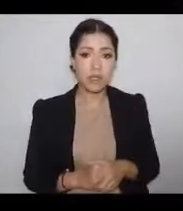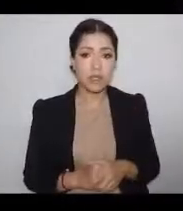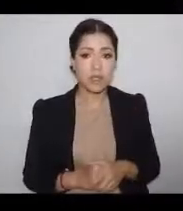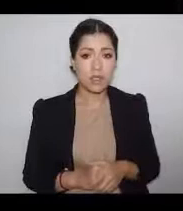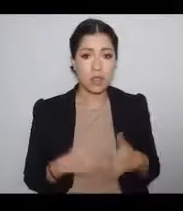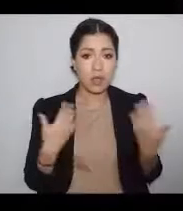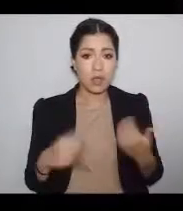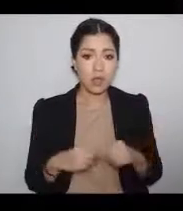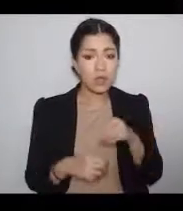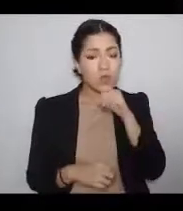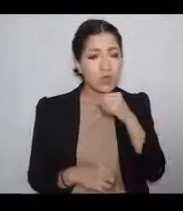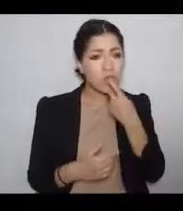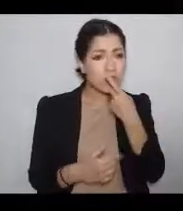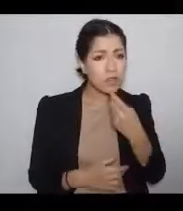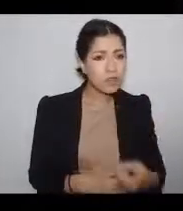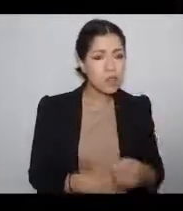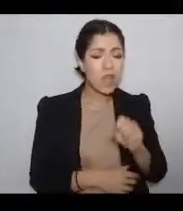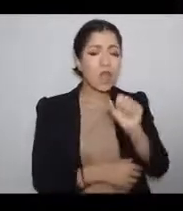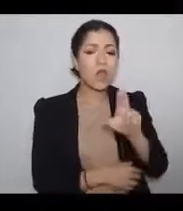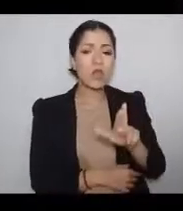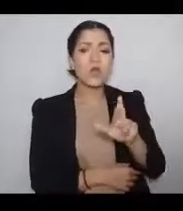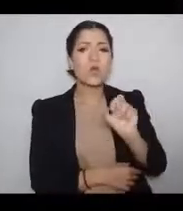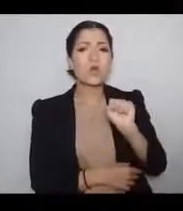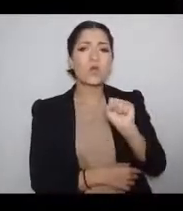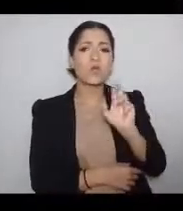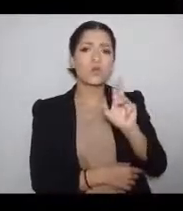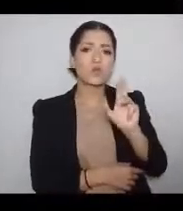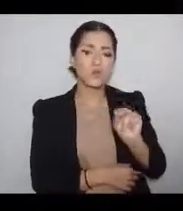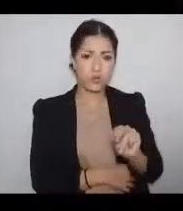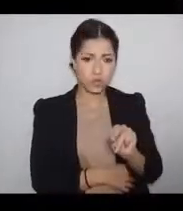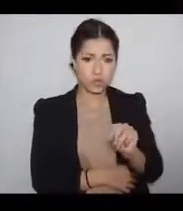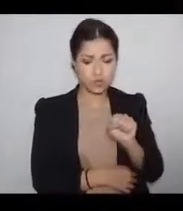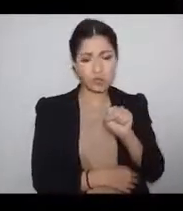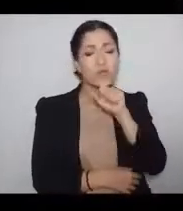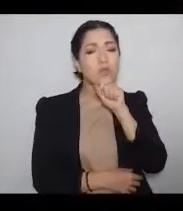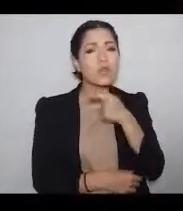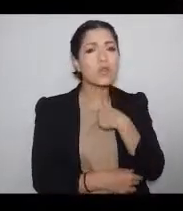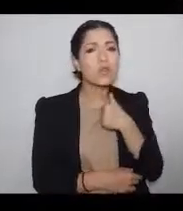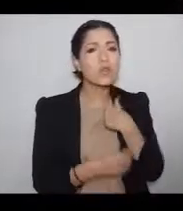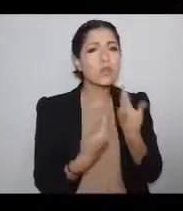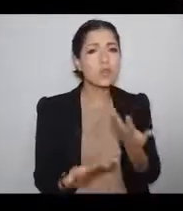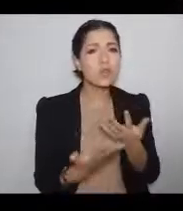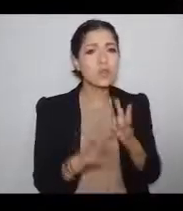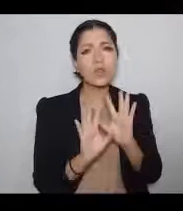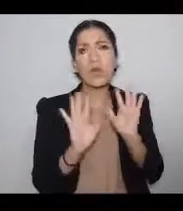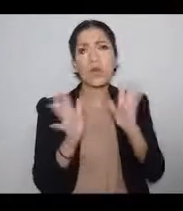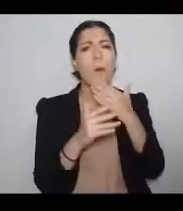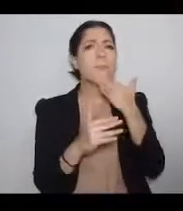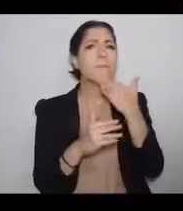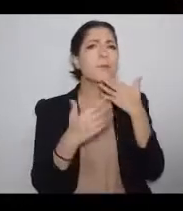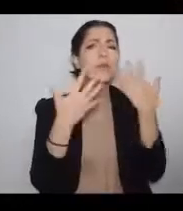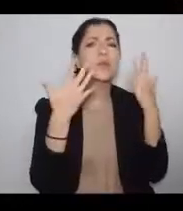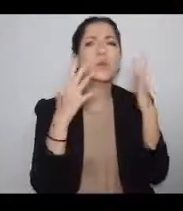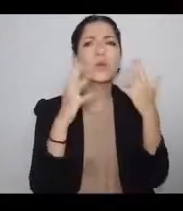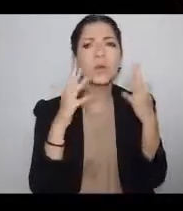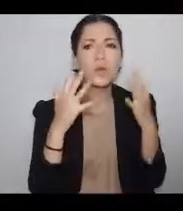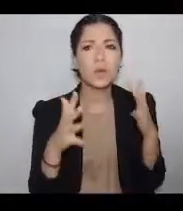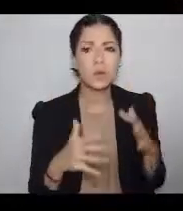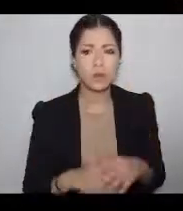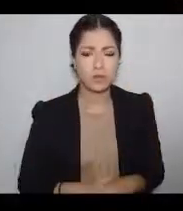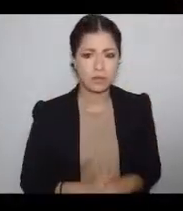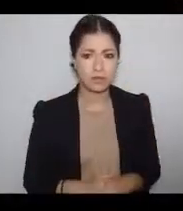Super elogié a Ursus cuando necesitaba ayuda. Moví la cola ante un desconocido.